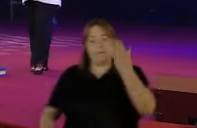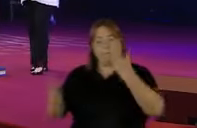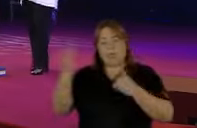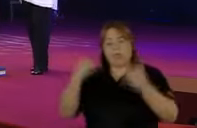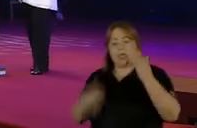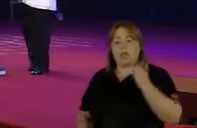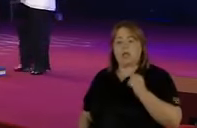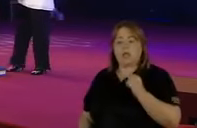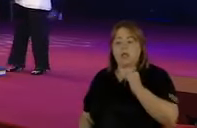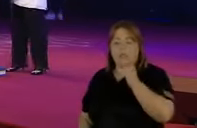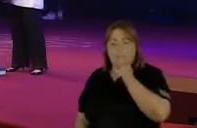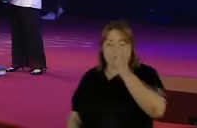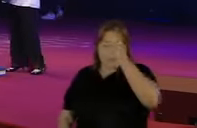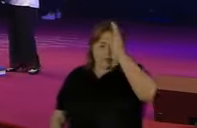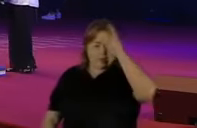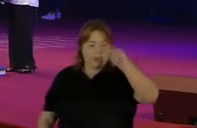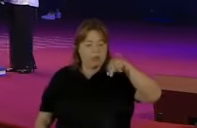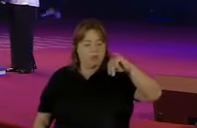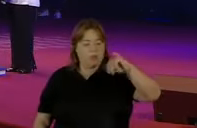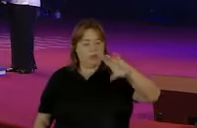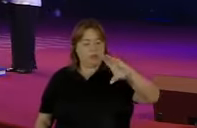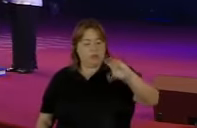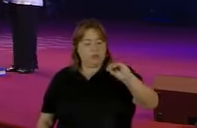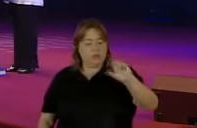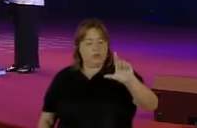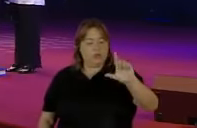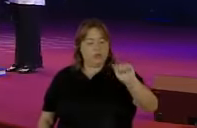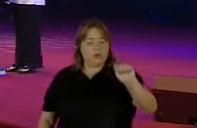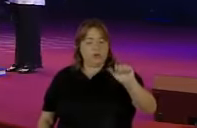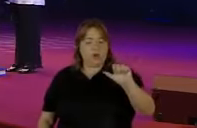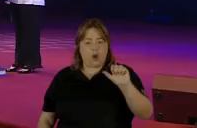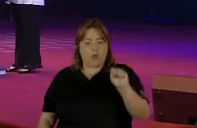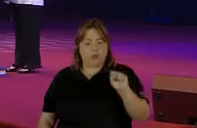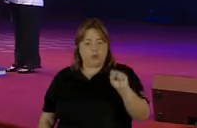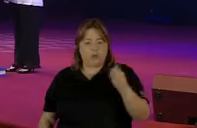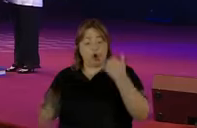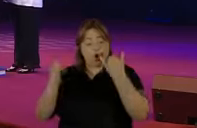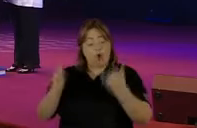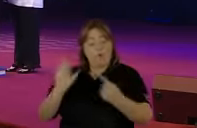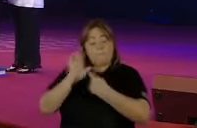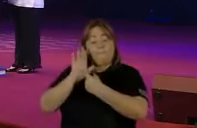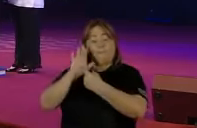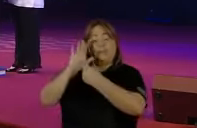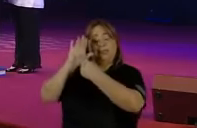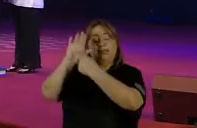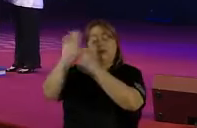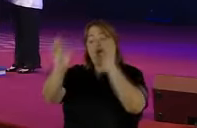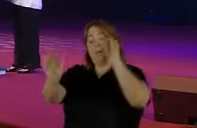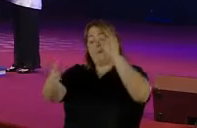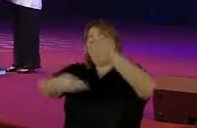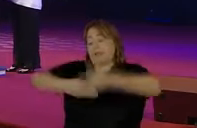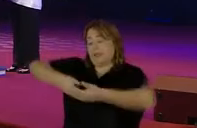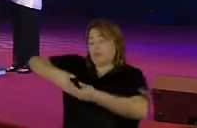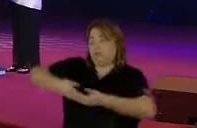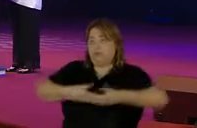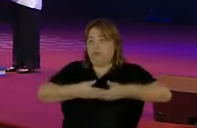de Nicolás Martínez Fonseca, que él va a ser dedicado al Señor hoy y nos sentimos contentos que estén con nosotros y nos acompañen.